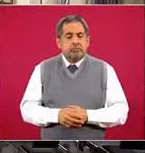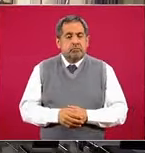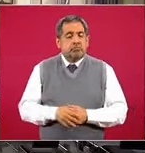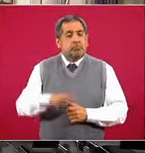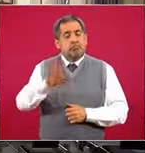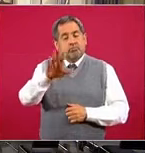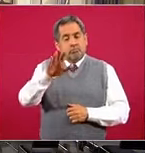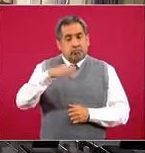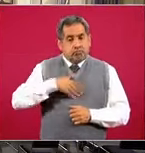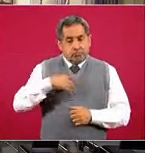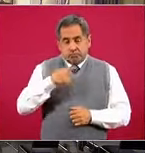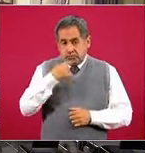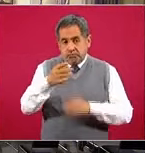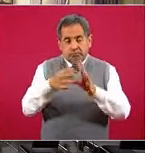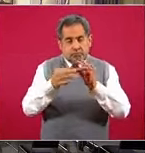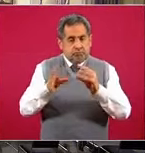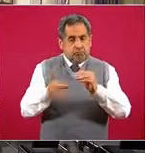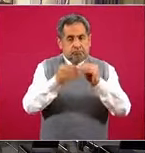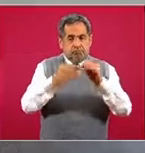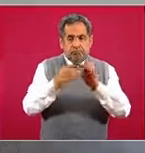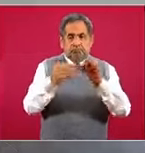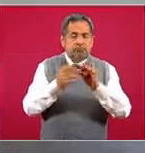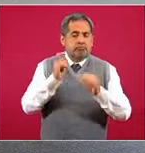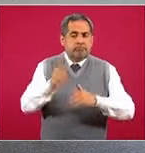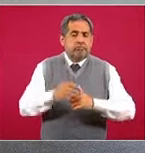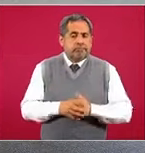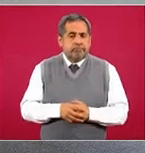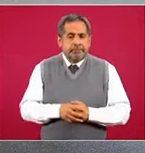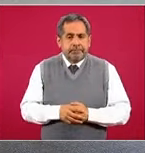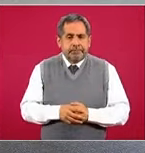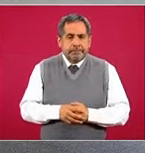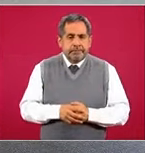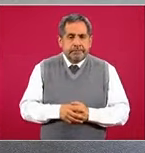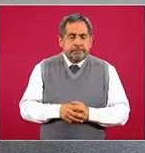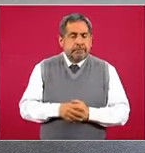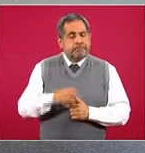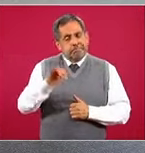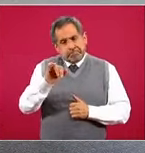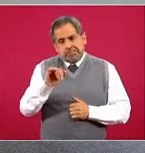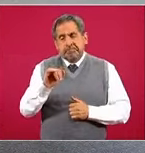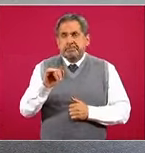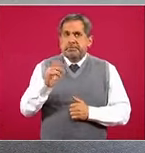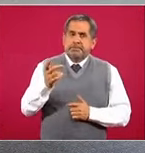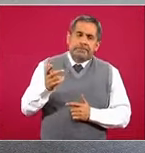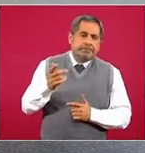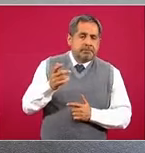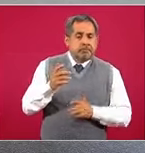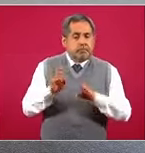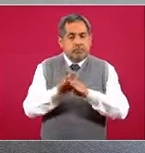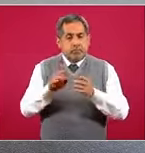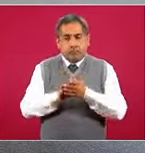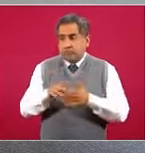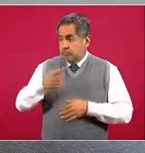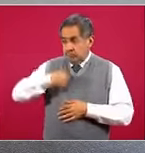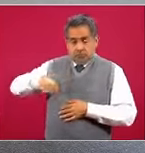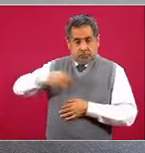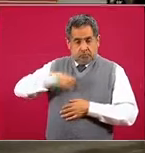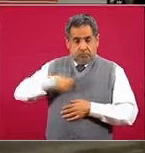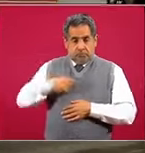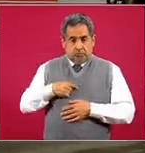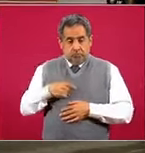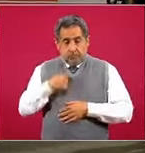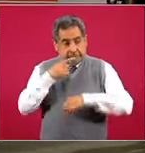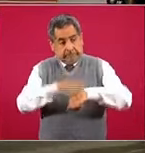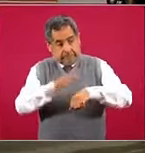yo lo que podría comentar es que sí, y no necesariamente a través de nosotros,